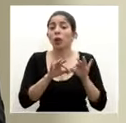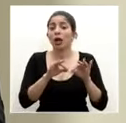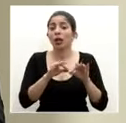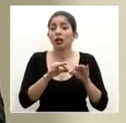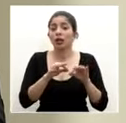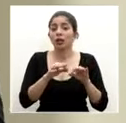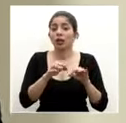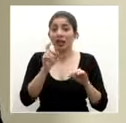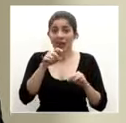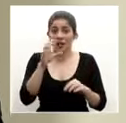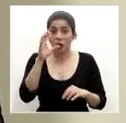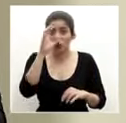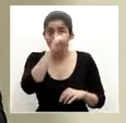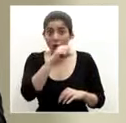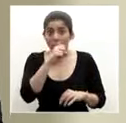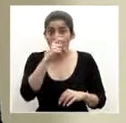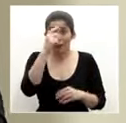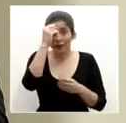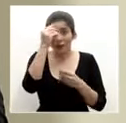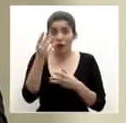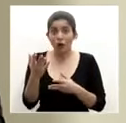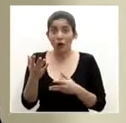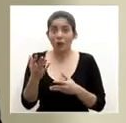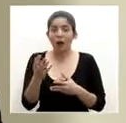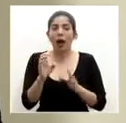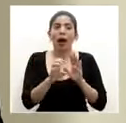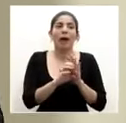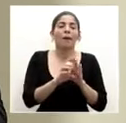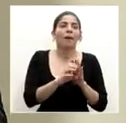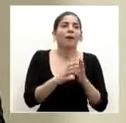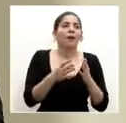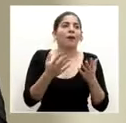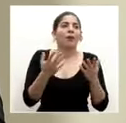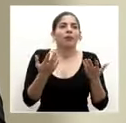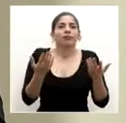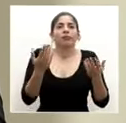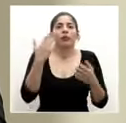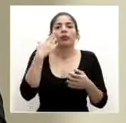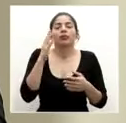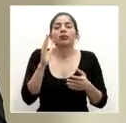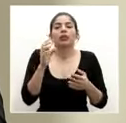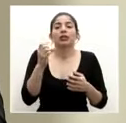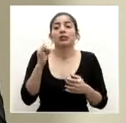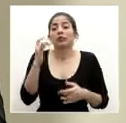tengamos que eventualmente considerar para reportar. Por ejemplo, que tengamos un aumento, qué sé yo,